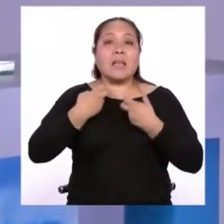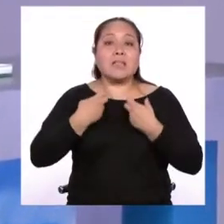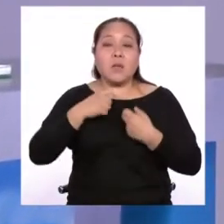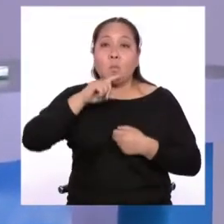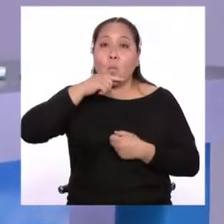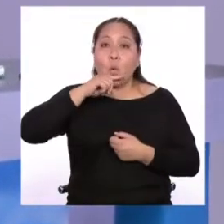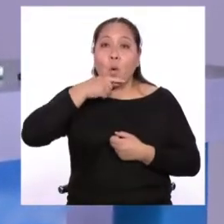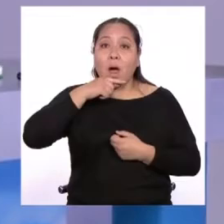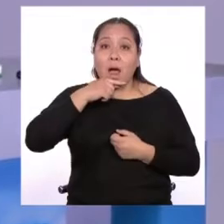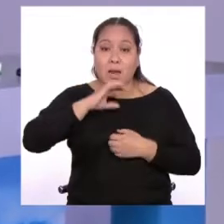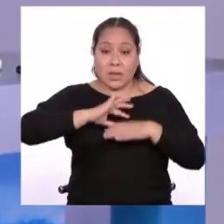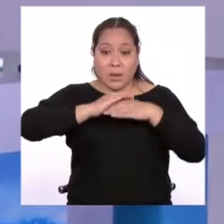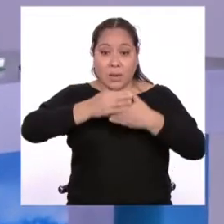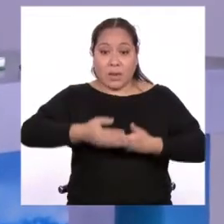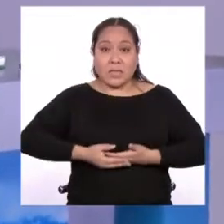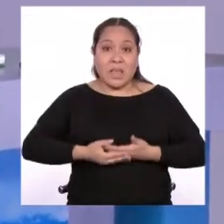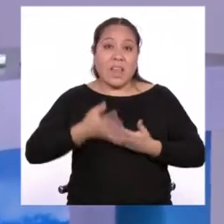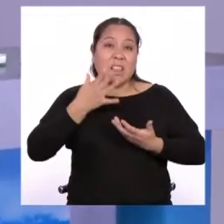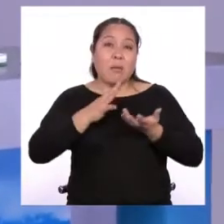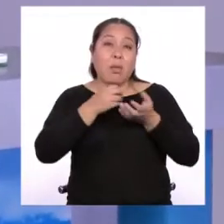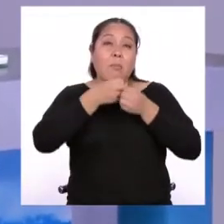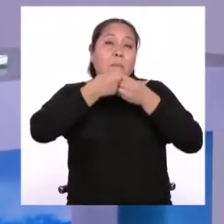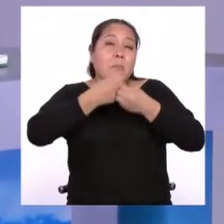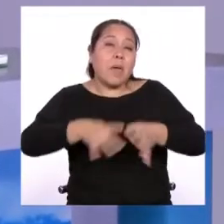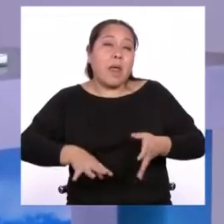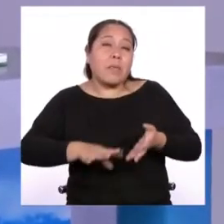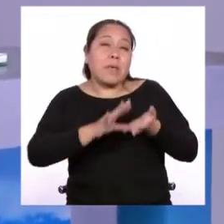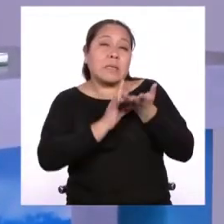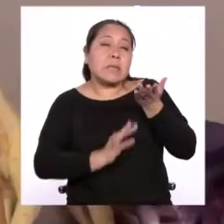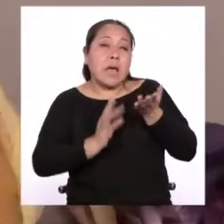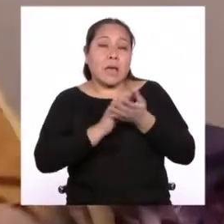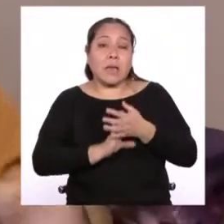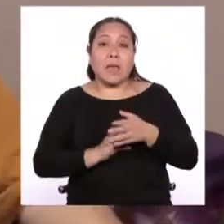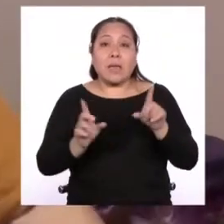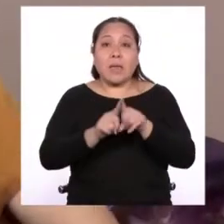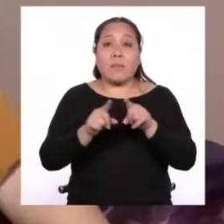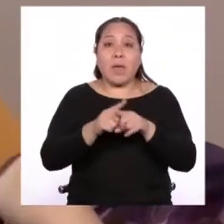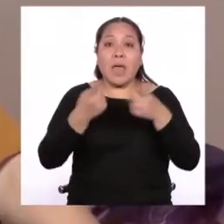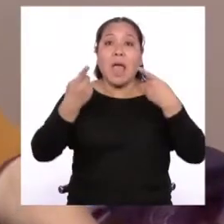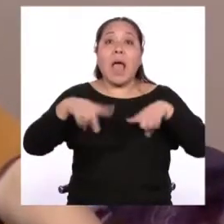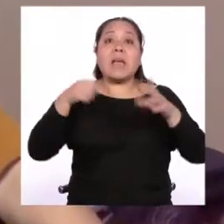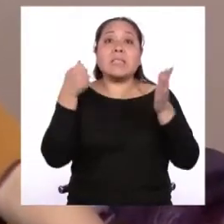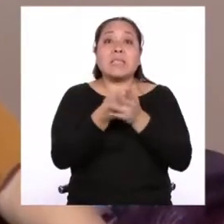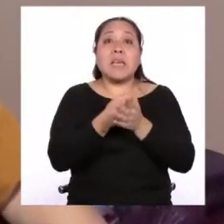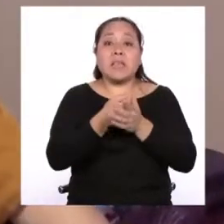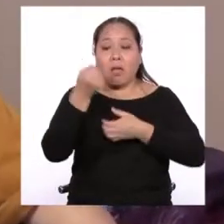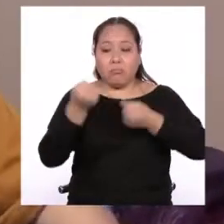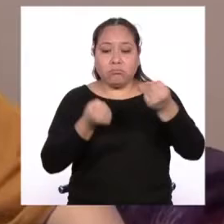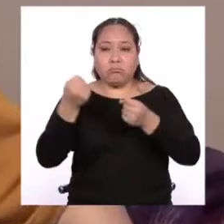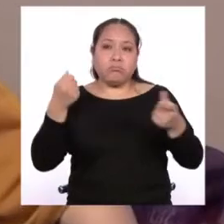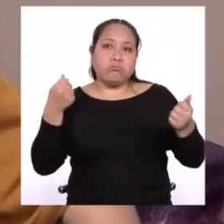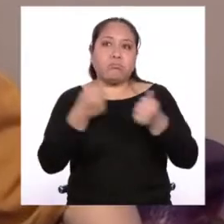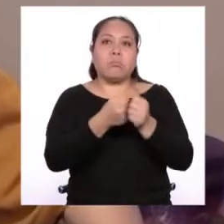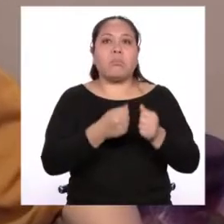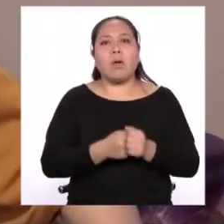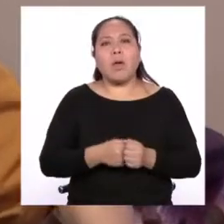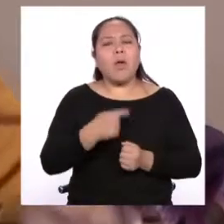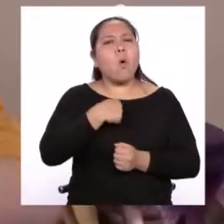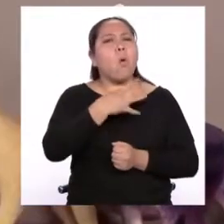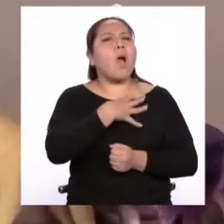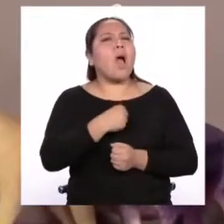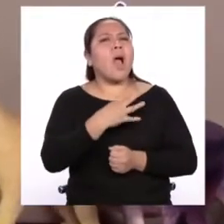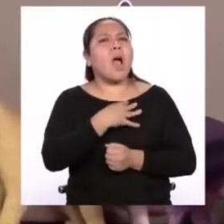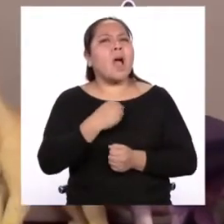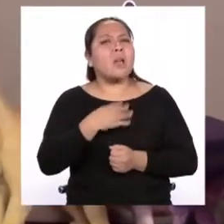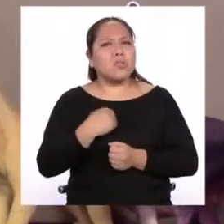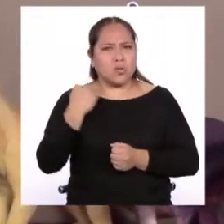con hemorragias durante el parto y las víctimas de accidentes de tránsito. Sí que son muchos, pero ¿a qué edad puedo donar, sabes? ¿A